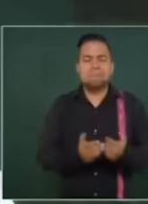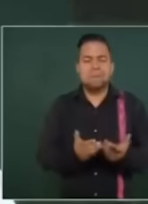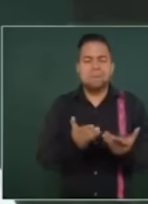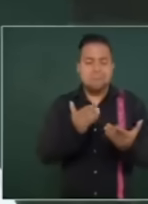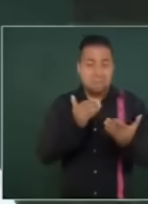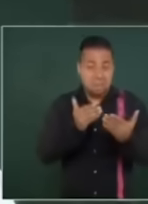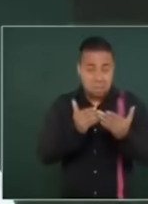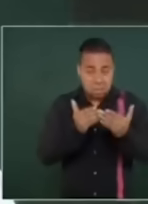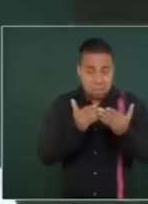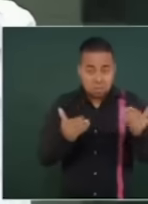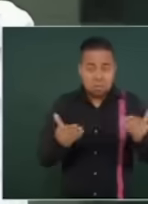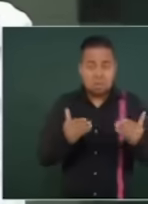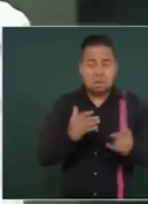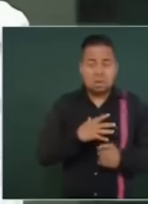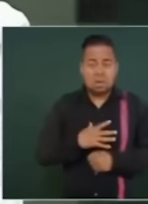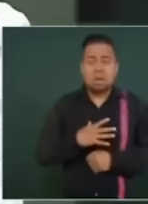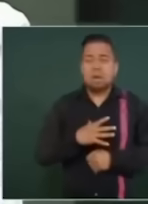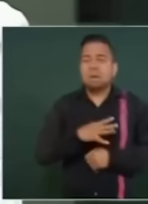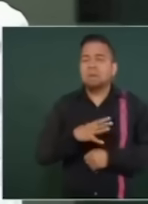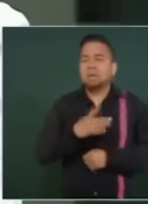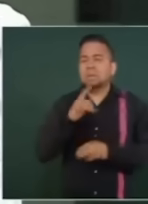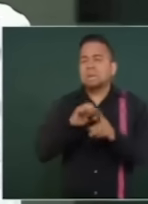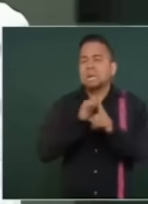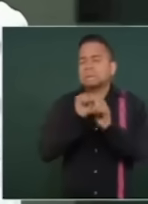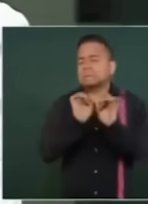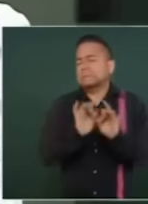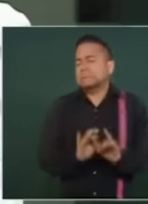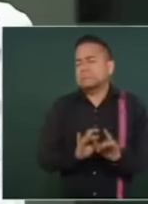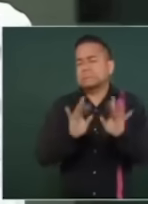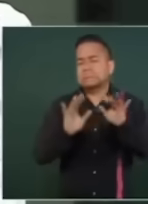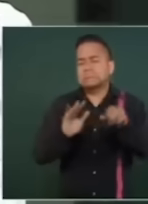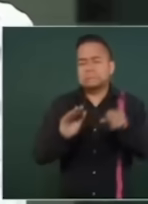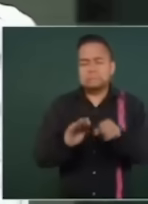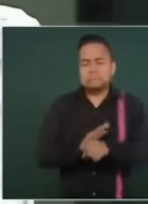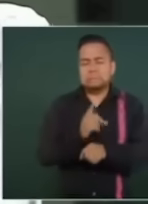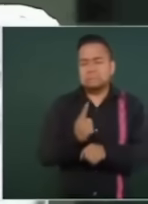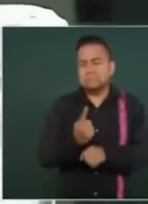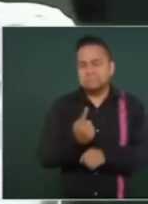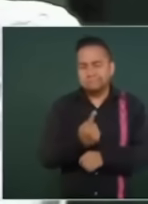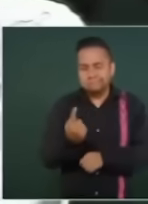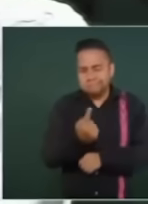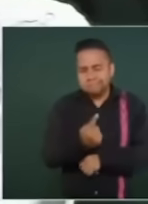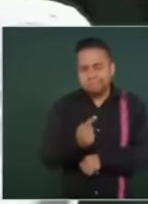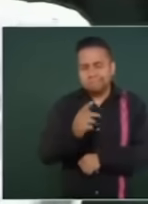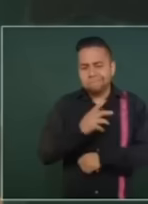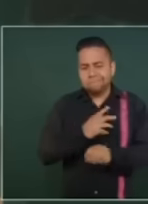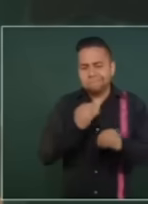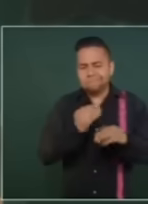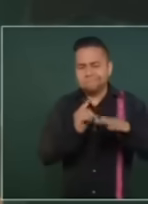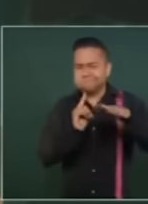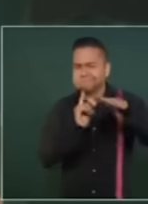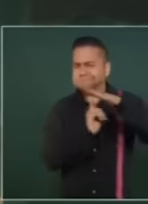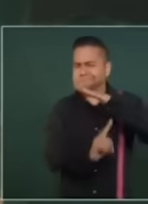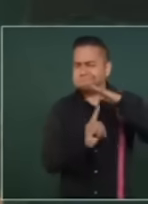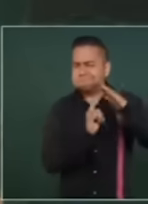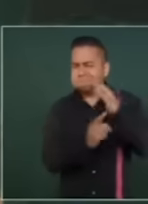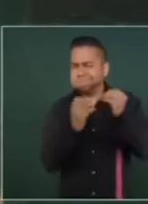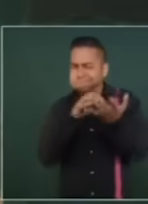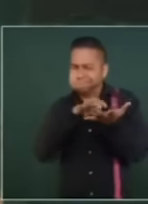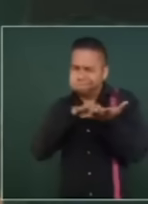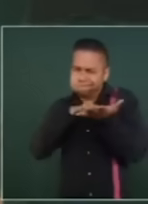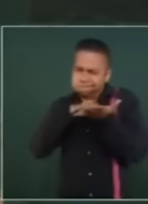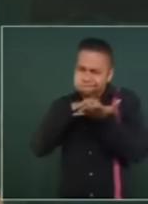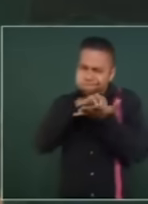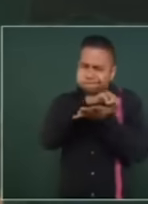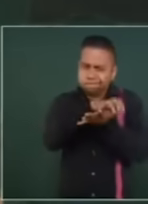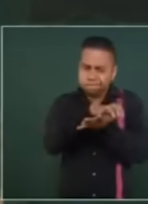Presenta una situación extraordinaria porque aumentó el número de migrantes que